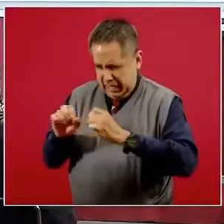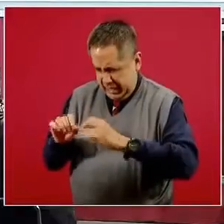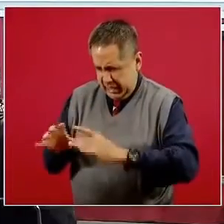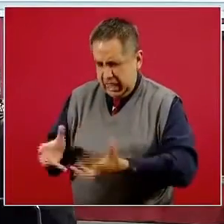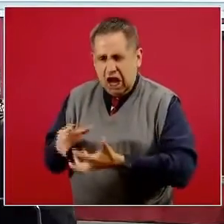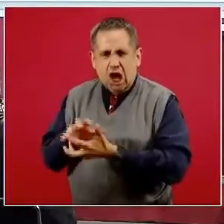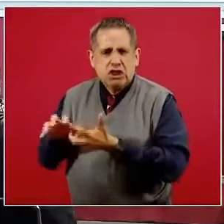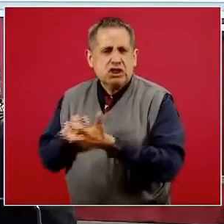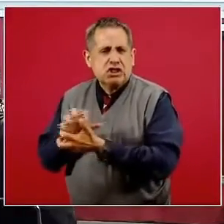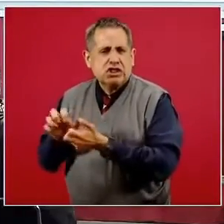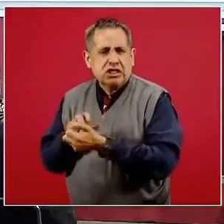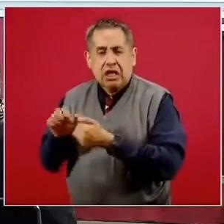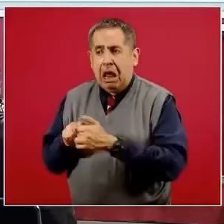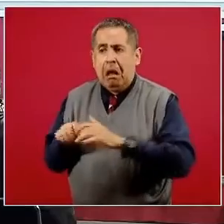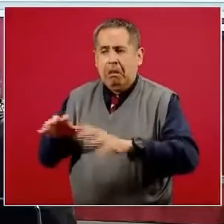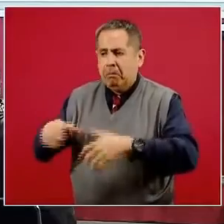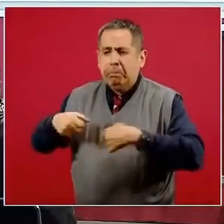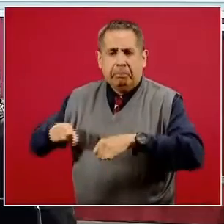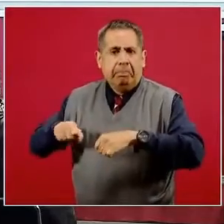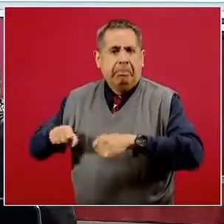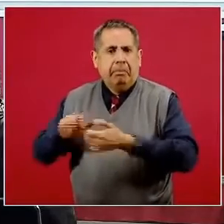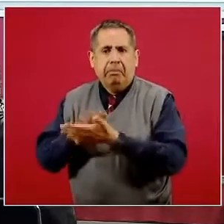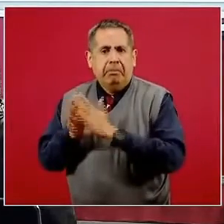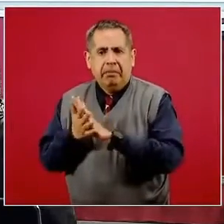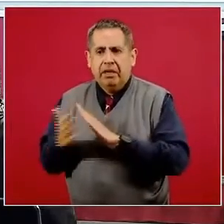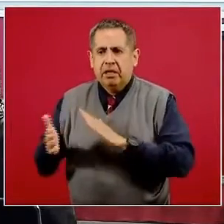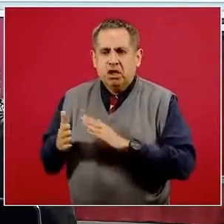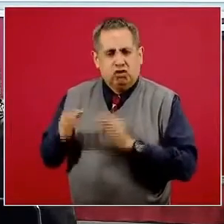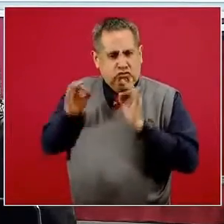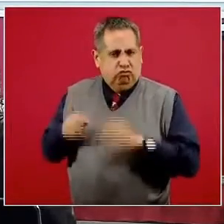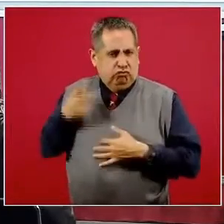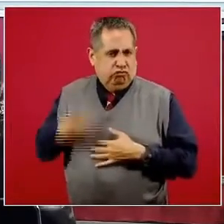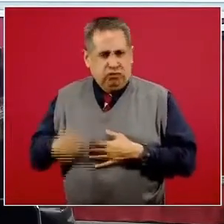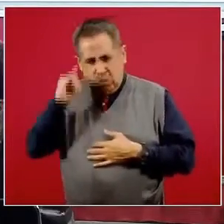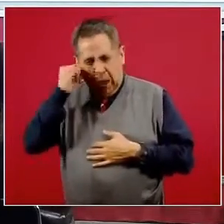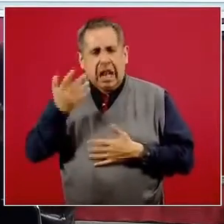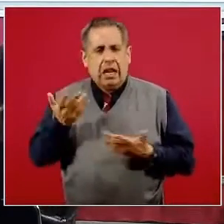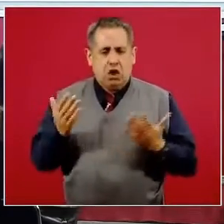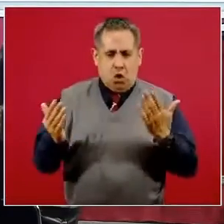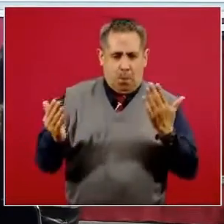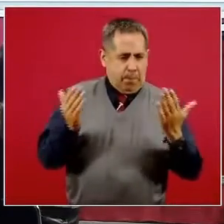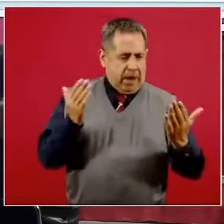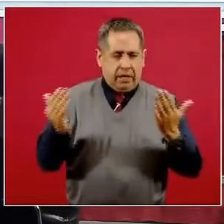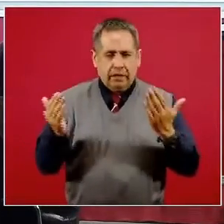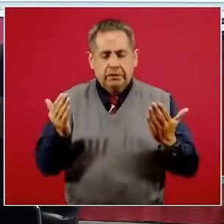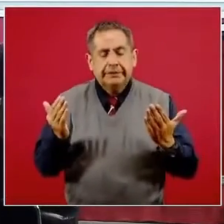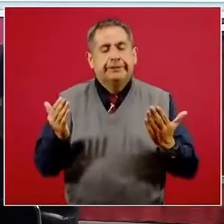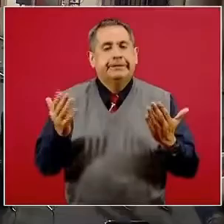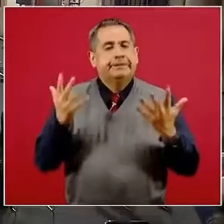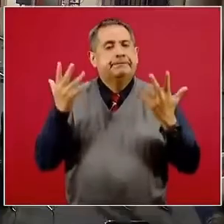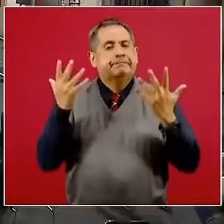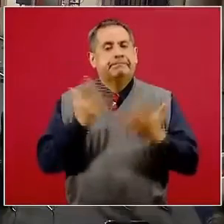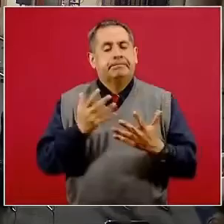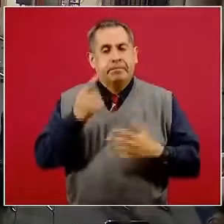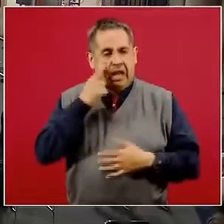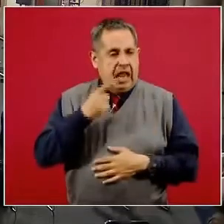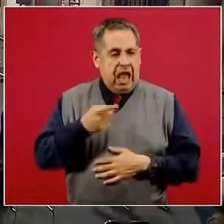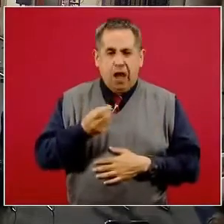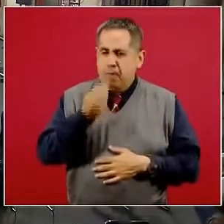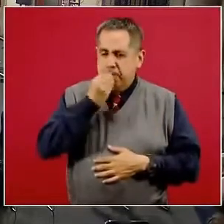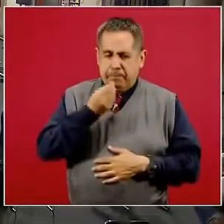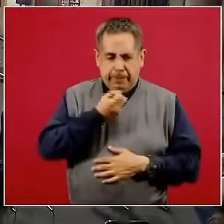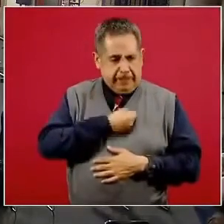de las miles de variedades de maíces nativos, y lo que se encontró es que las propiedades nutricionales,